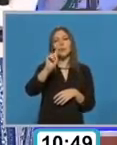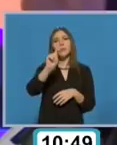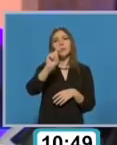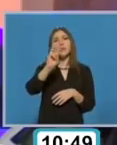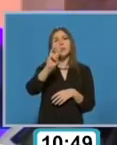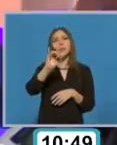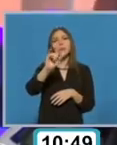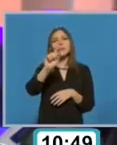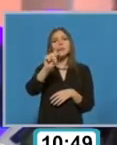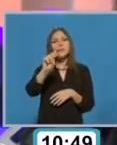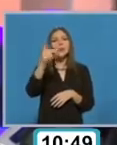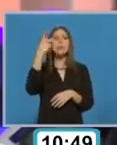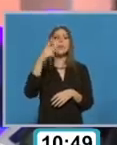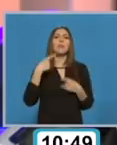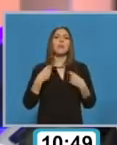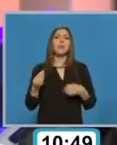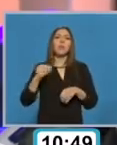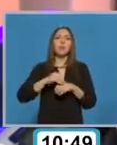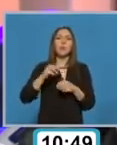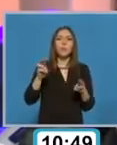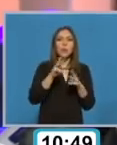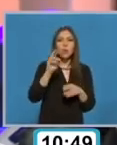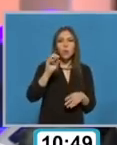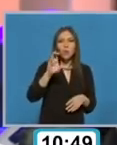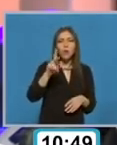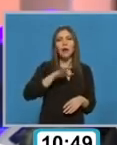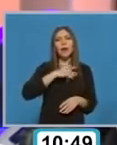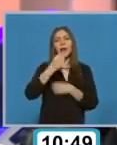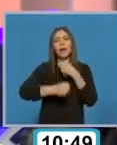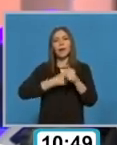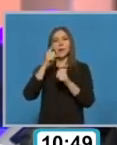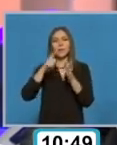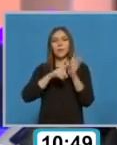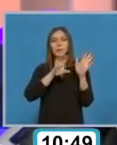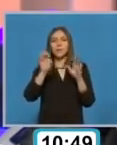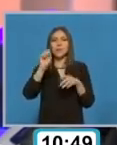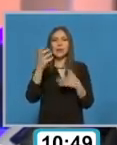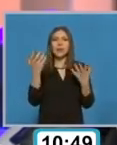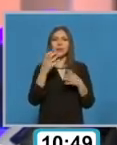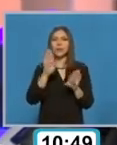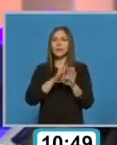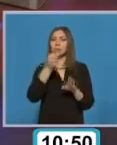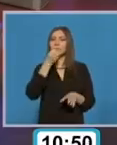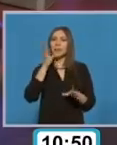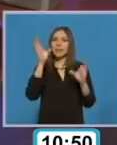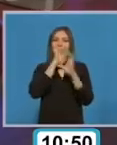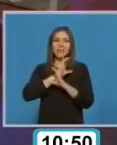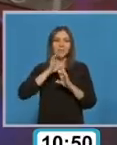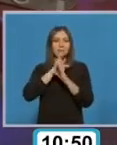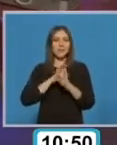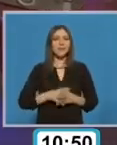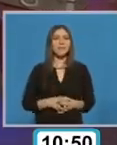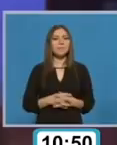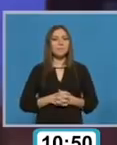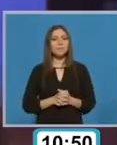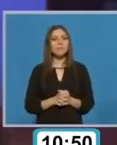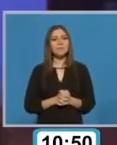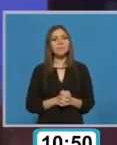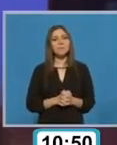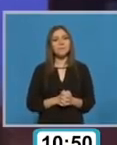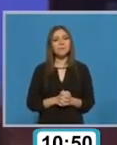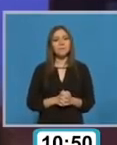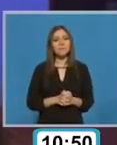pusieron como un toque de rock y ahí estuvieron en los años 60 haciéndolo, pues ahora sí que un exitazo, ¿no? De exitazo. Y en este caso,